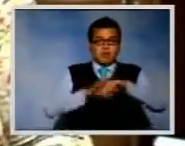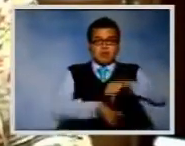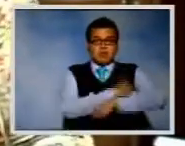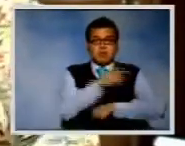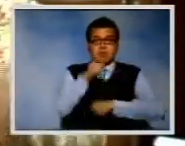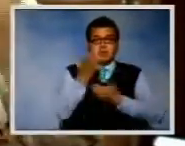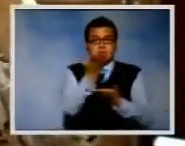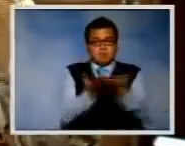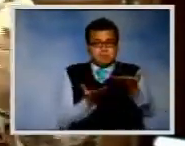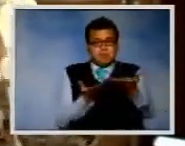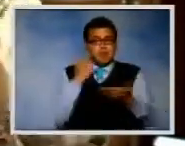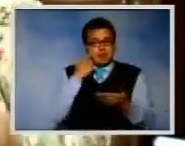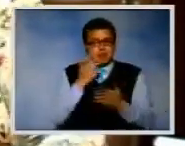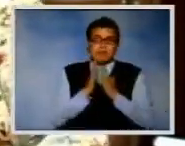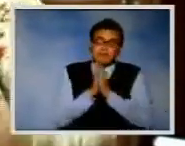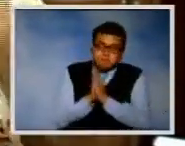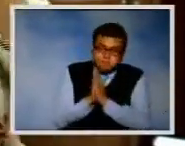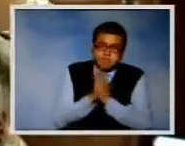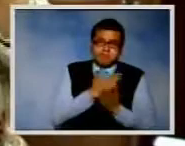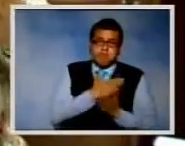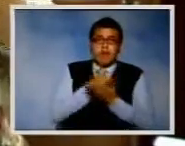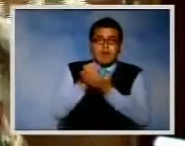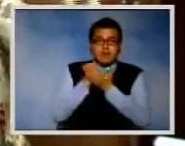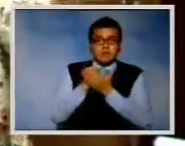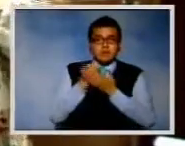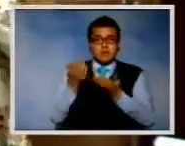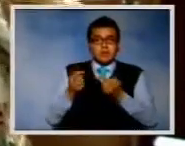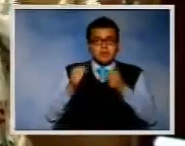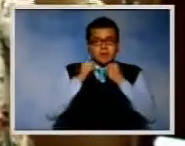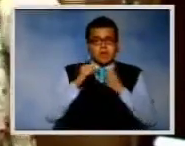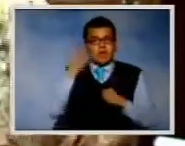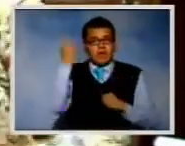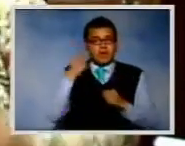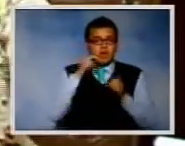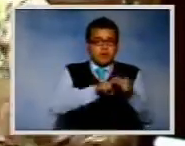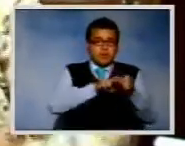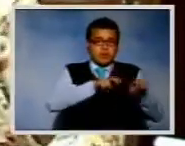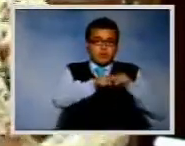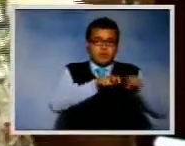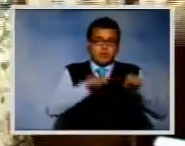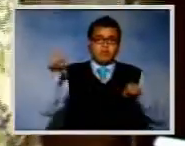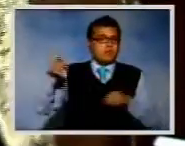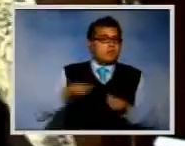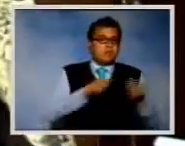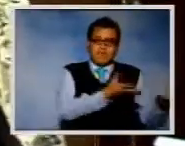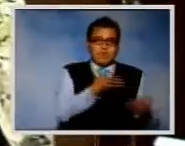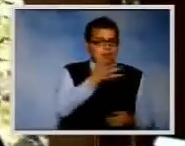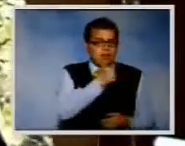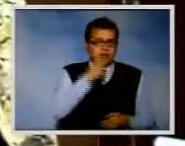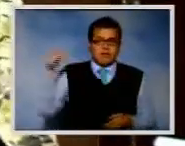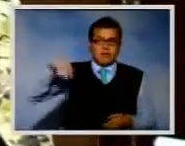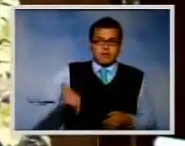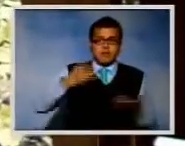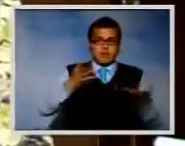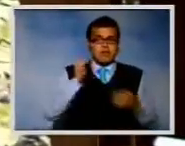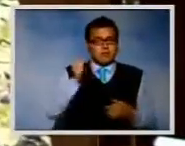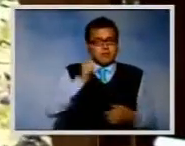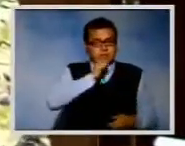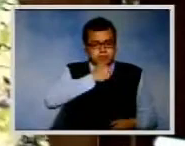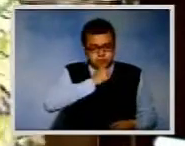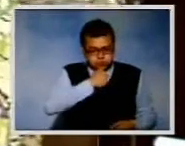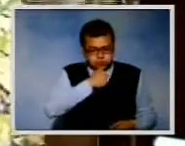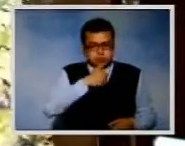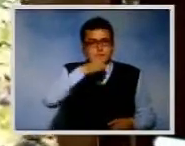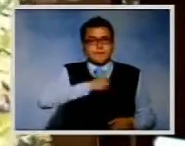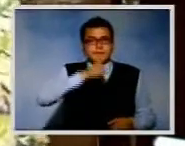pidieron misericordia para que les dieran algo para el transporte. No quisieron. Están aquí sacrificándose, no